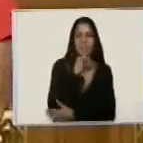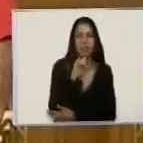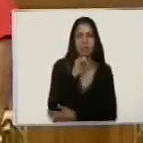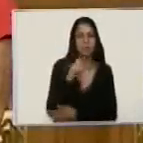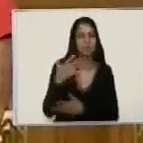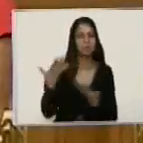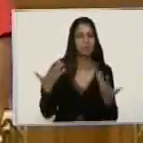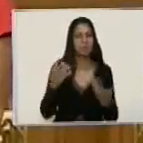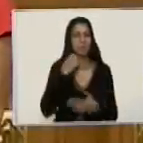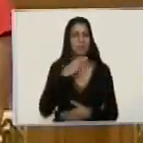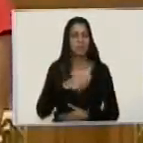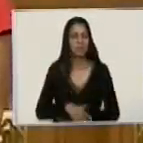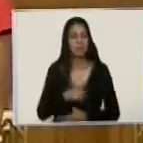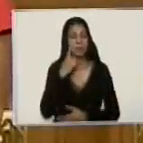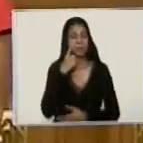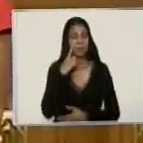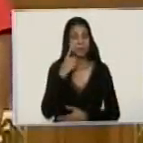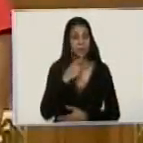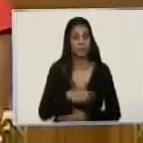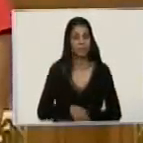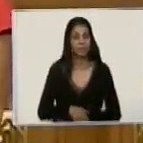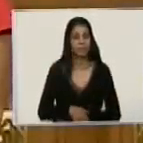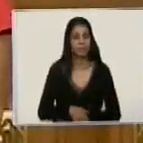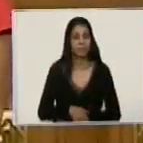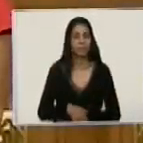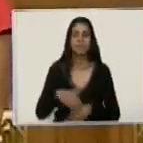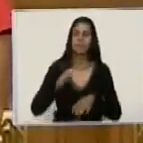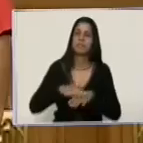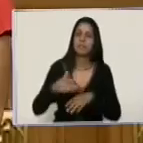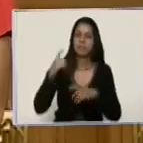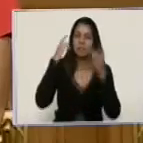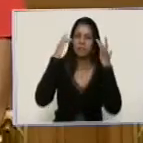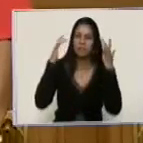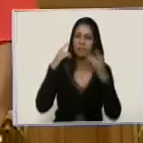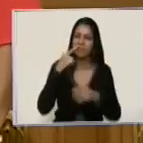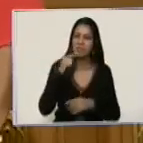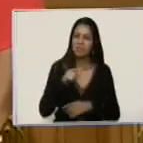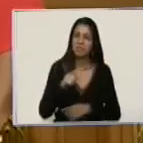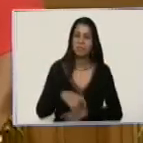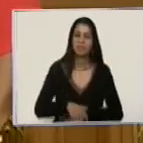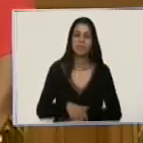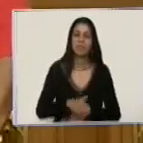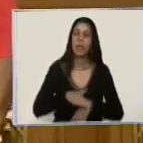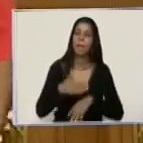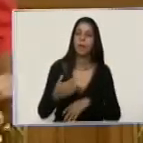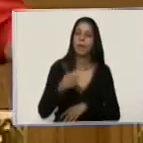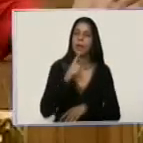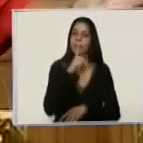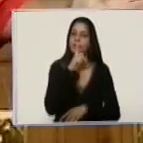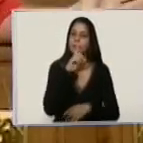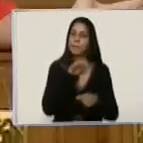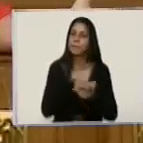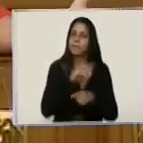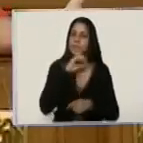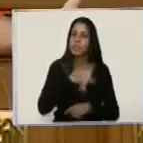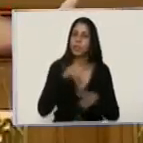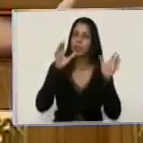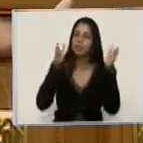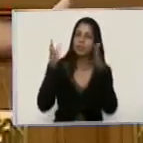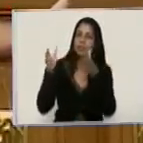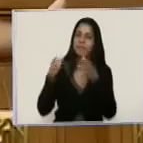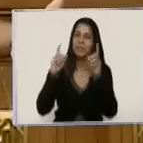Ahora, ¿por qué? Fíjate qué brillante fueron ellos. ¿Por qué nos esconden esto? Porque hoy en día es lo